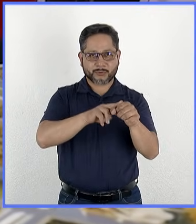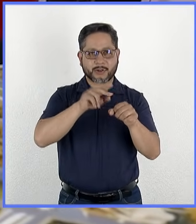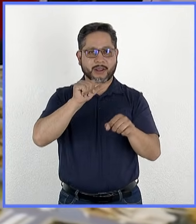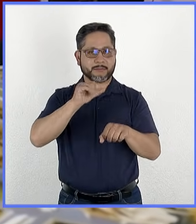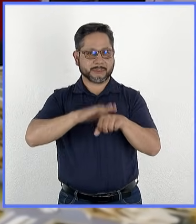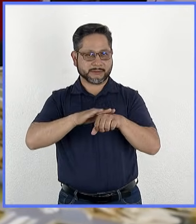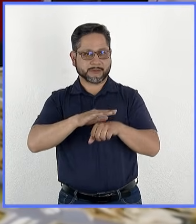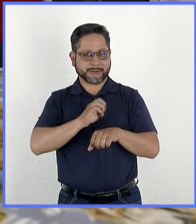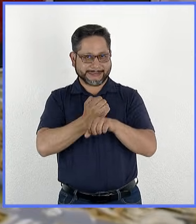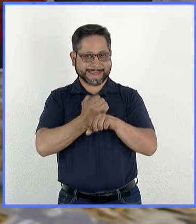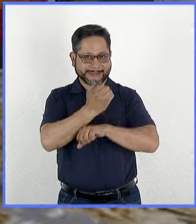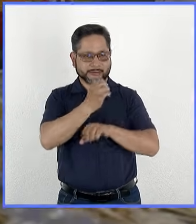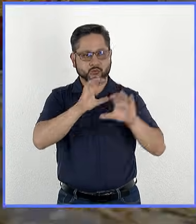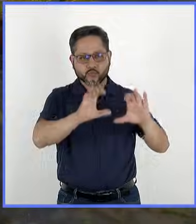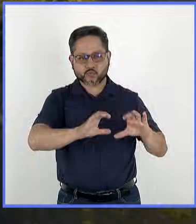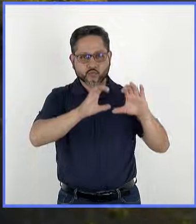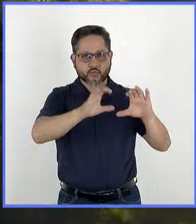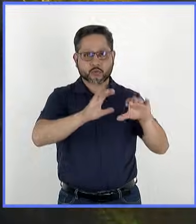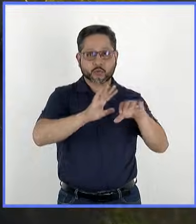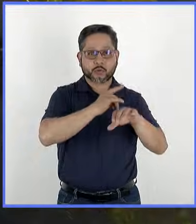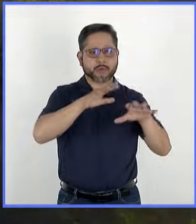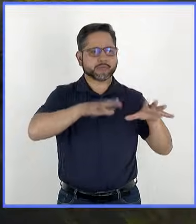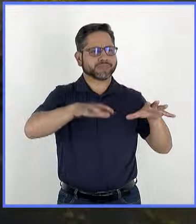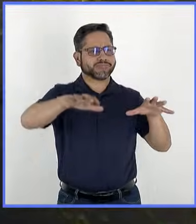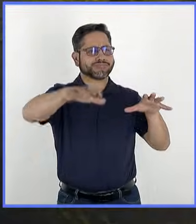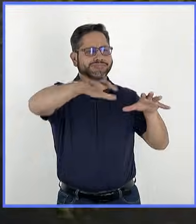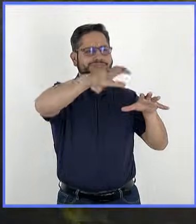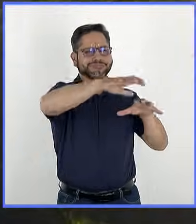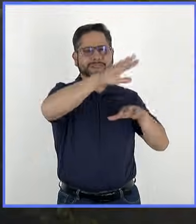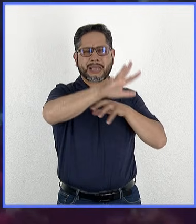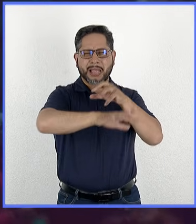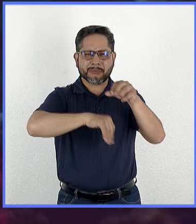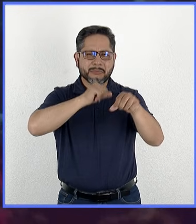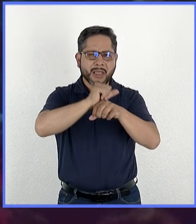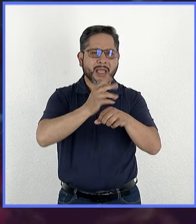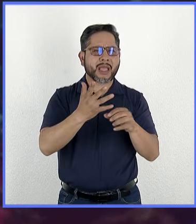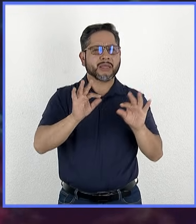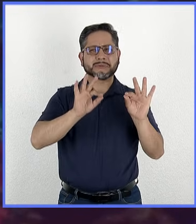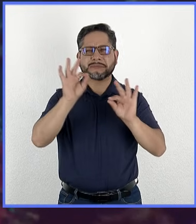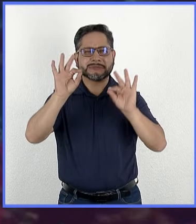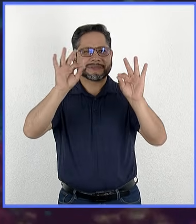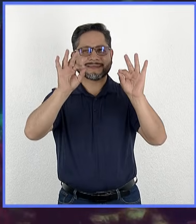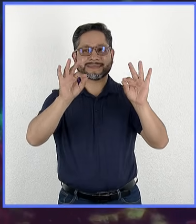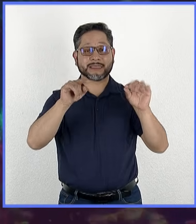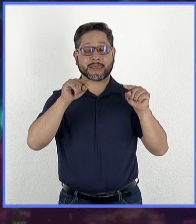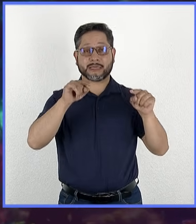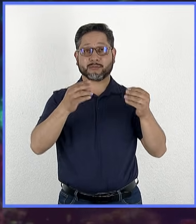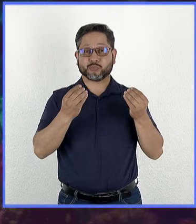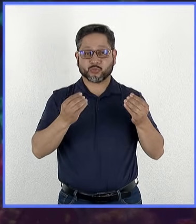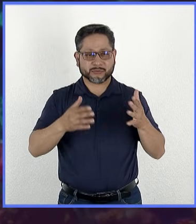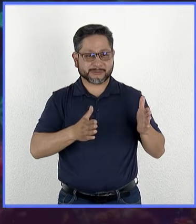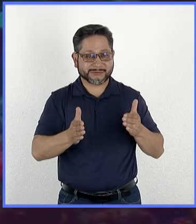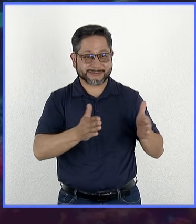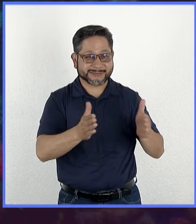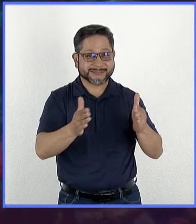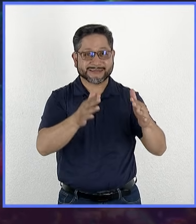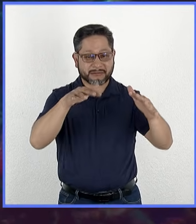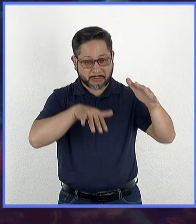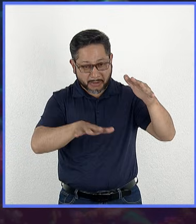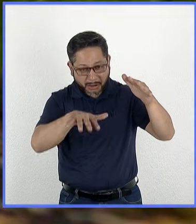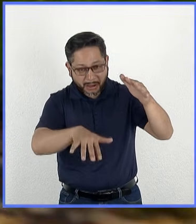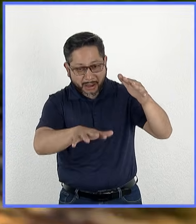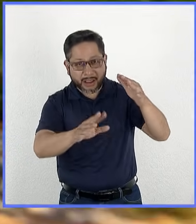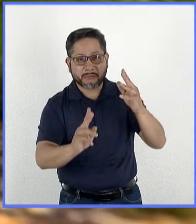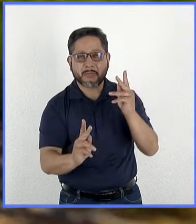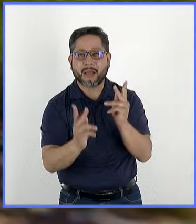administración estatal, debido a que alberga una enorme biodiversidad. En sus aguas y alrededores habitan extensos túneles,